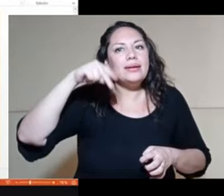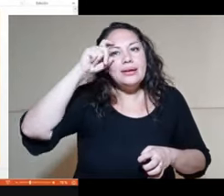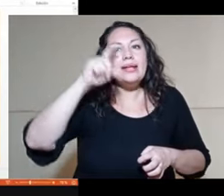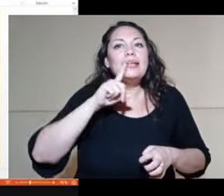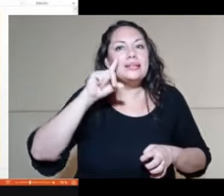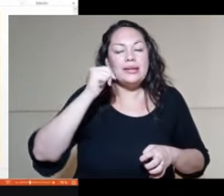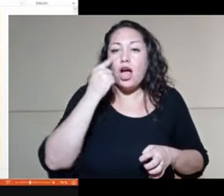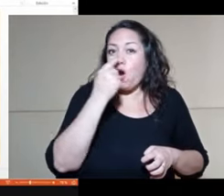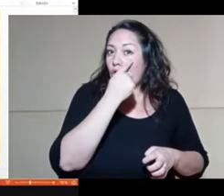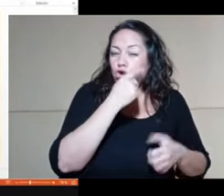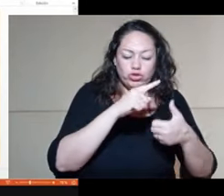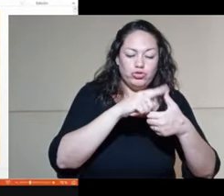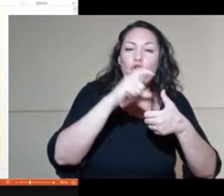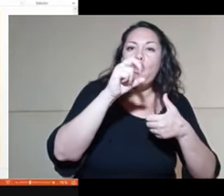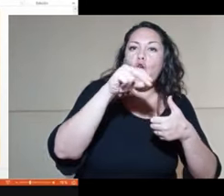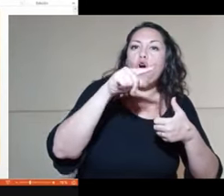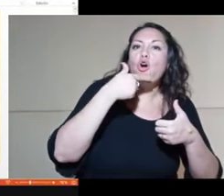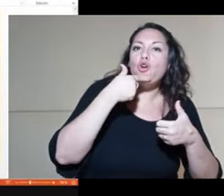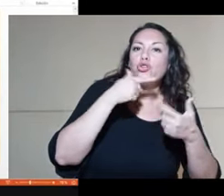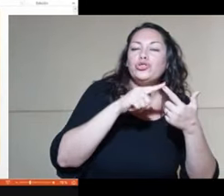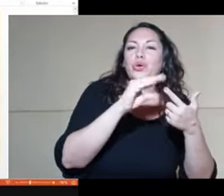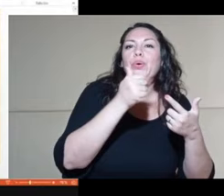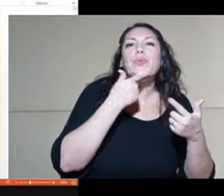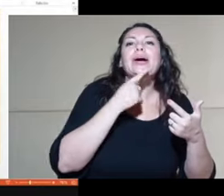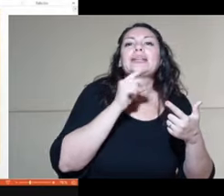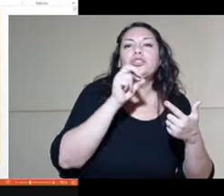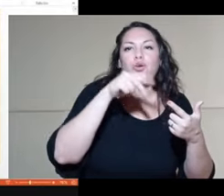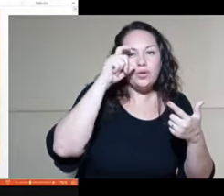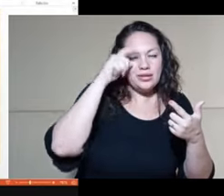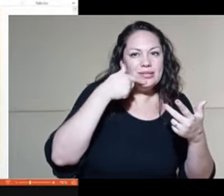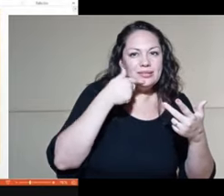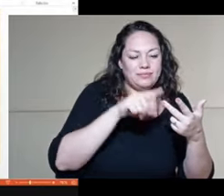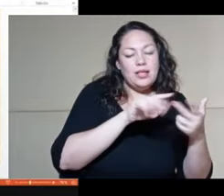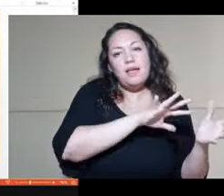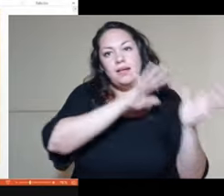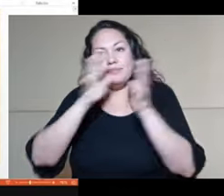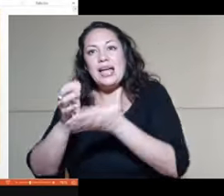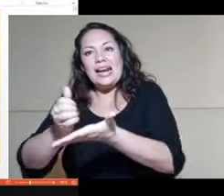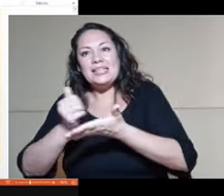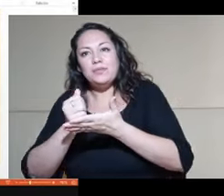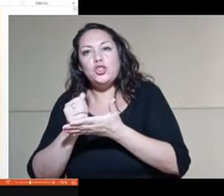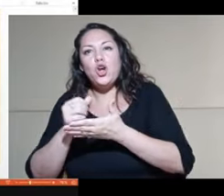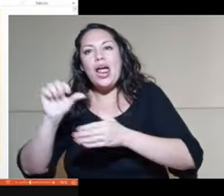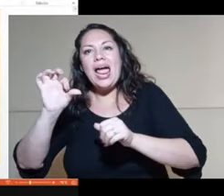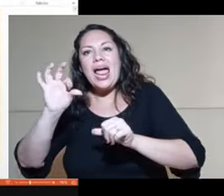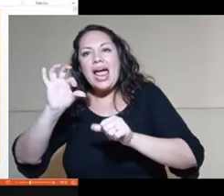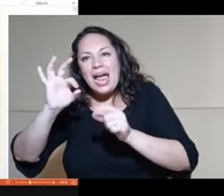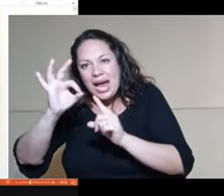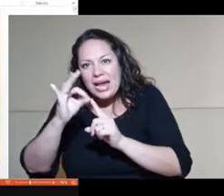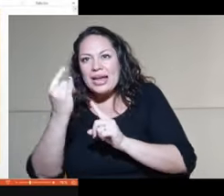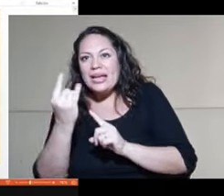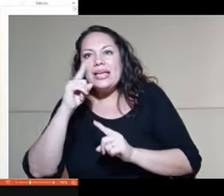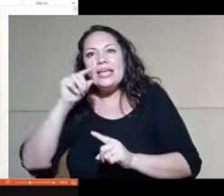retina. Y el otro tipo de receptor funcional son los quimiorreceptores. Los quimiorreceptores son los